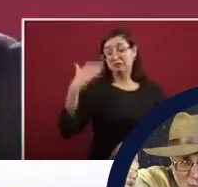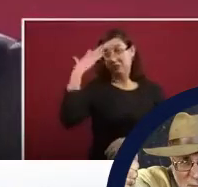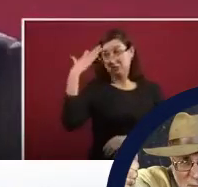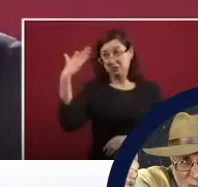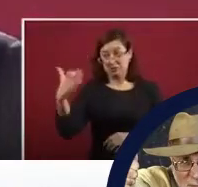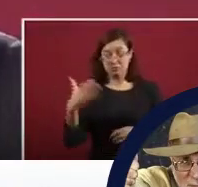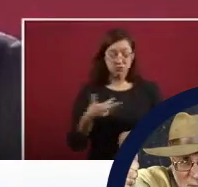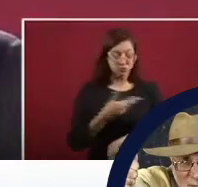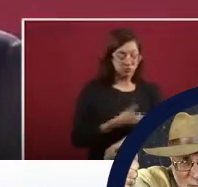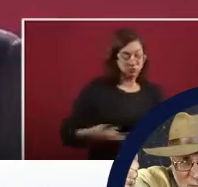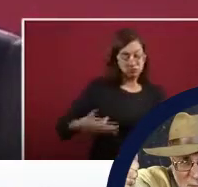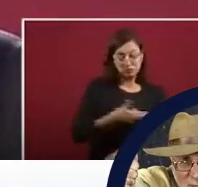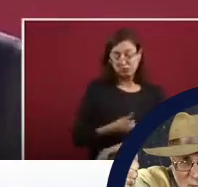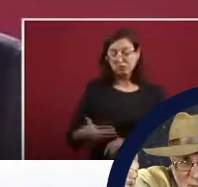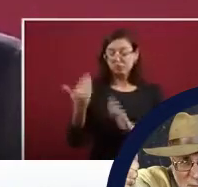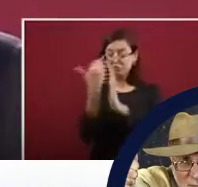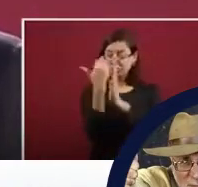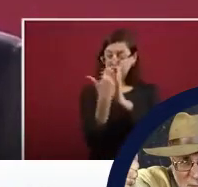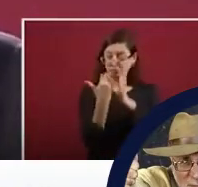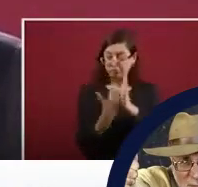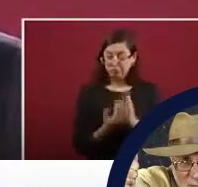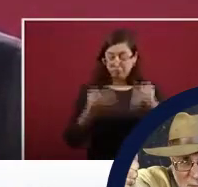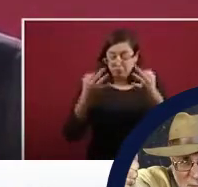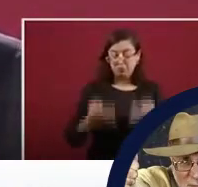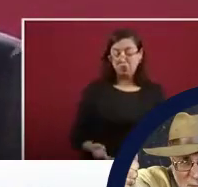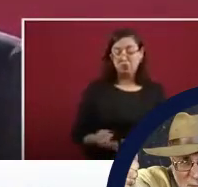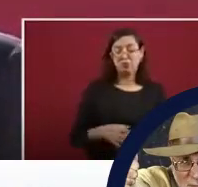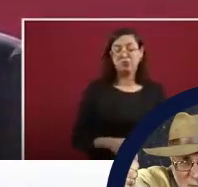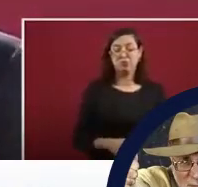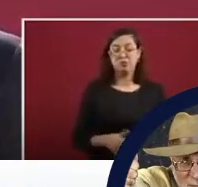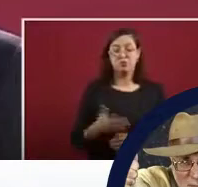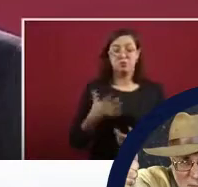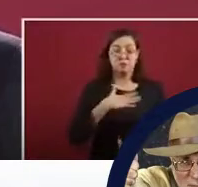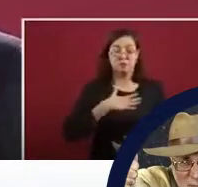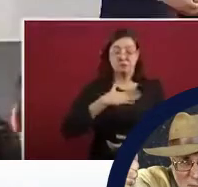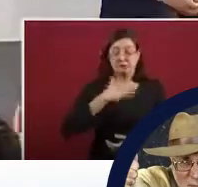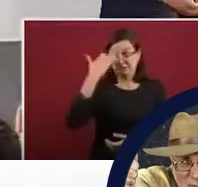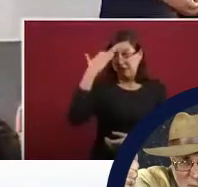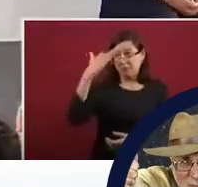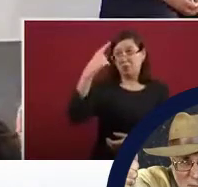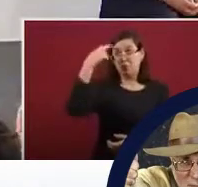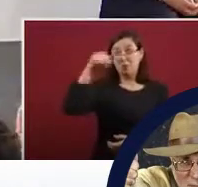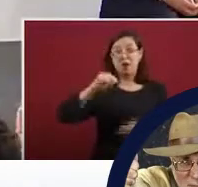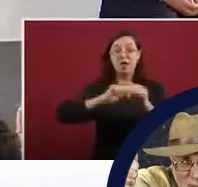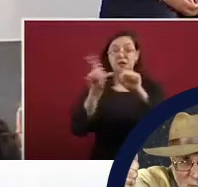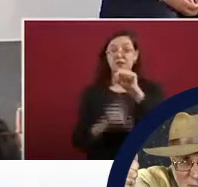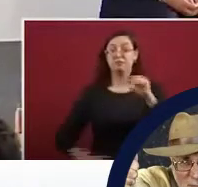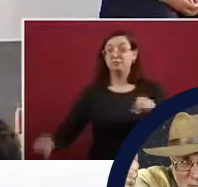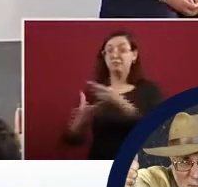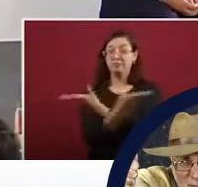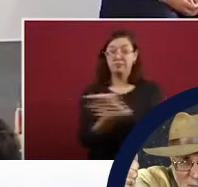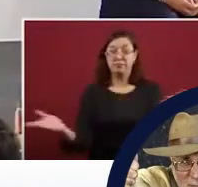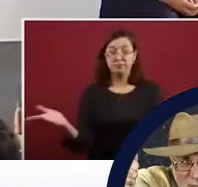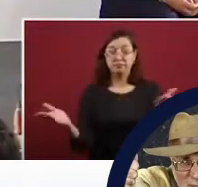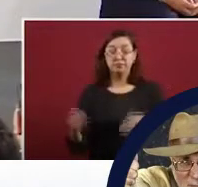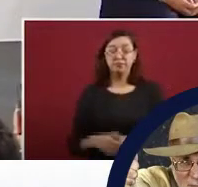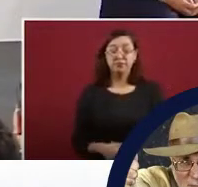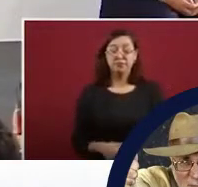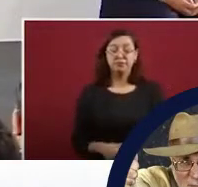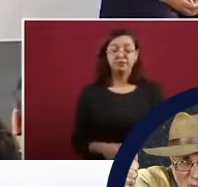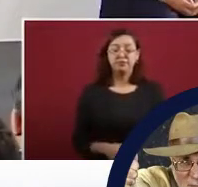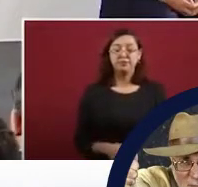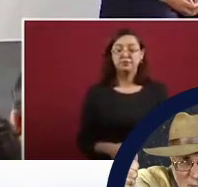elementos están allí, pero están destejidos. La misma Comisión de Atención a Víctimas no está céfala, no hay